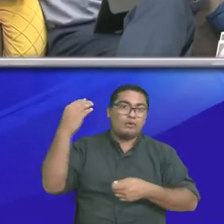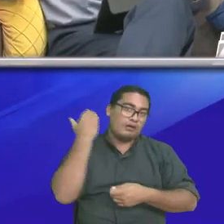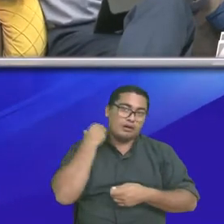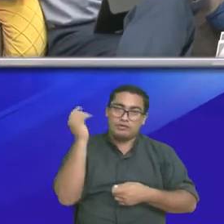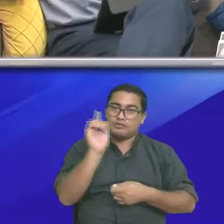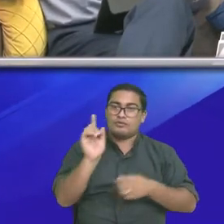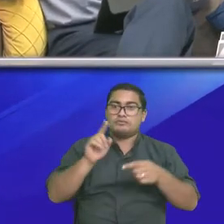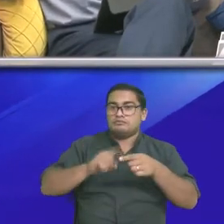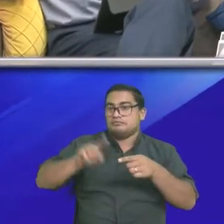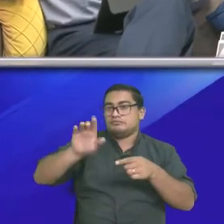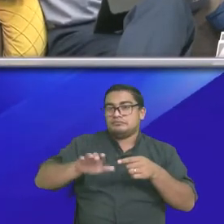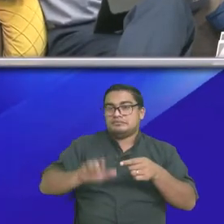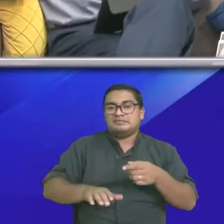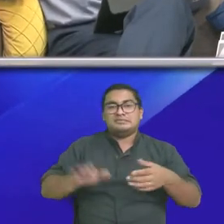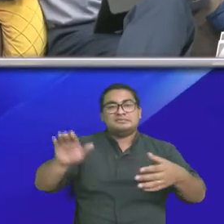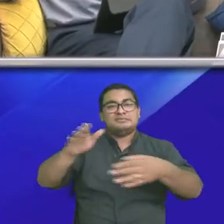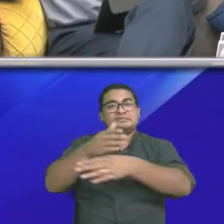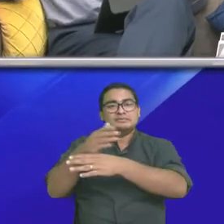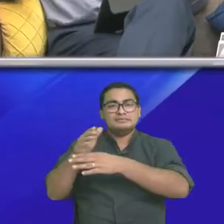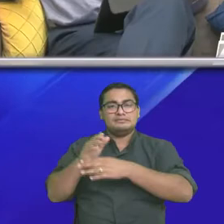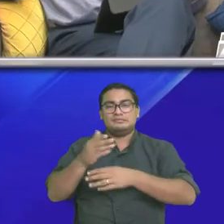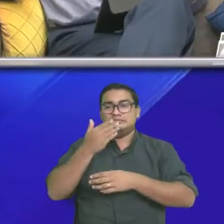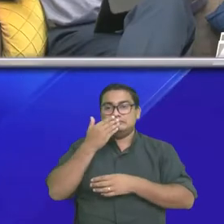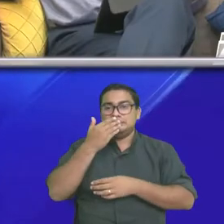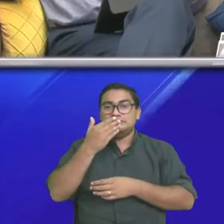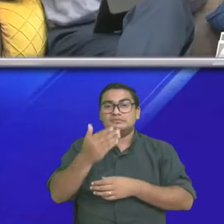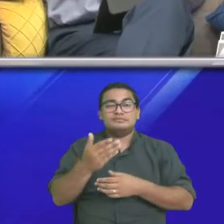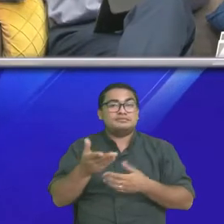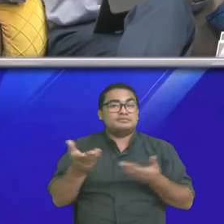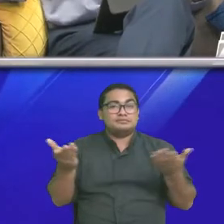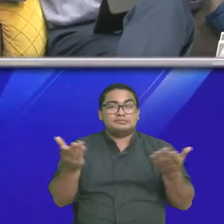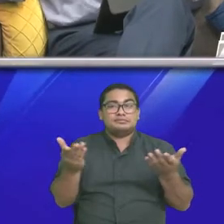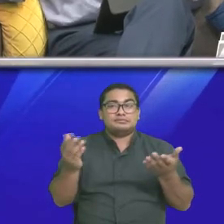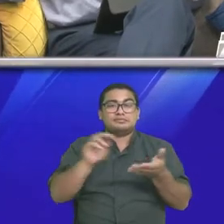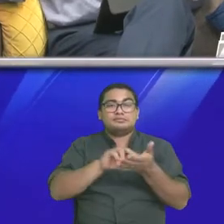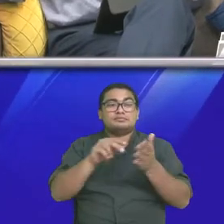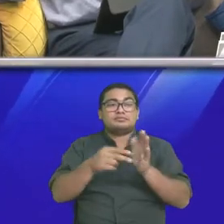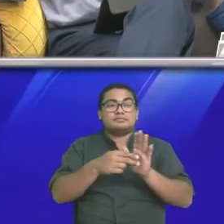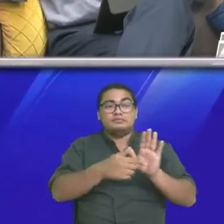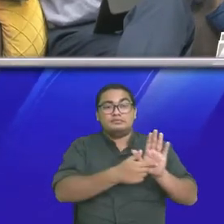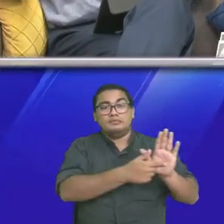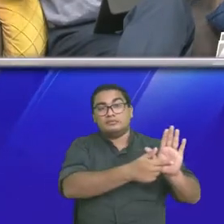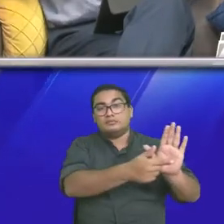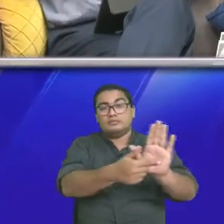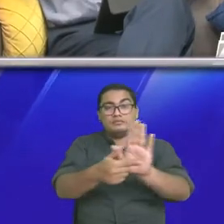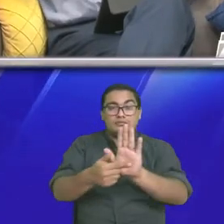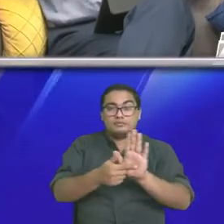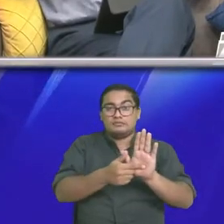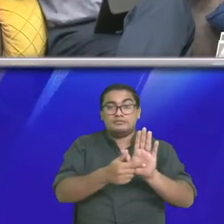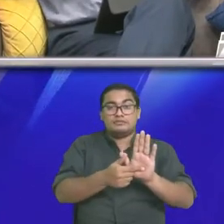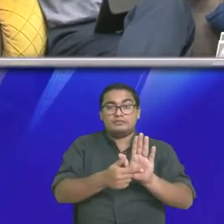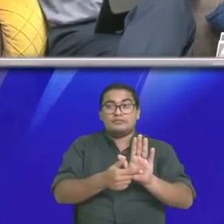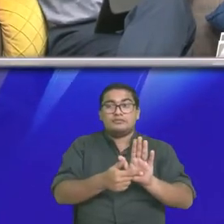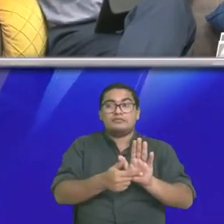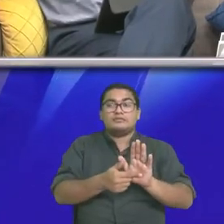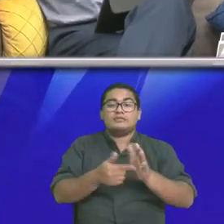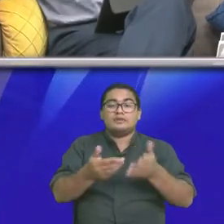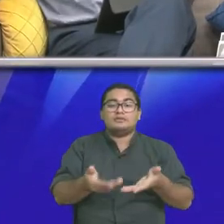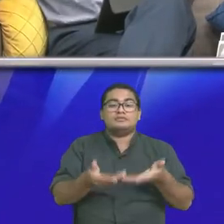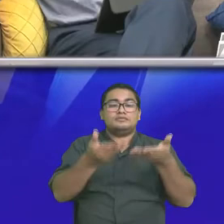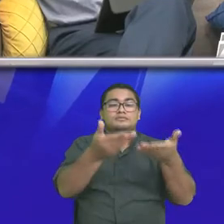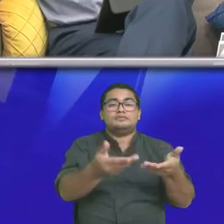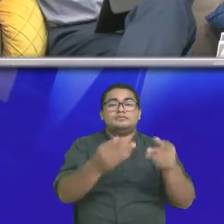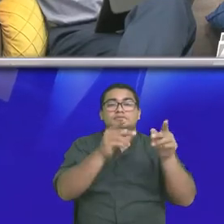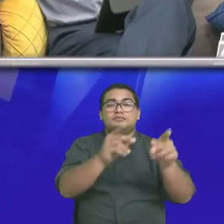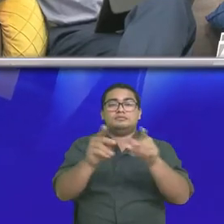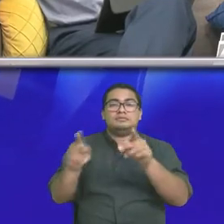venido generando ya no es para exhibirla, sino es para devolvérsela a quienes